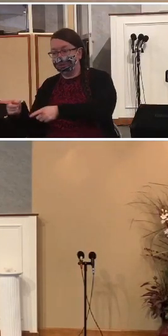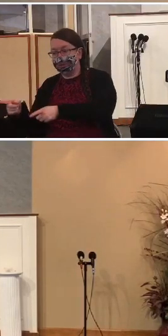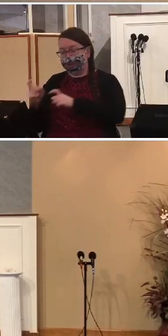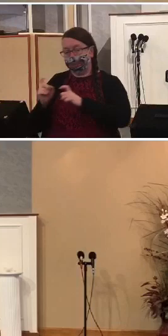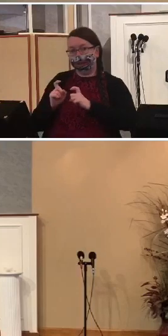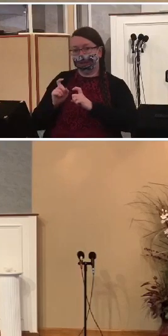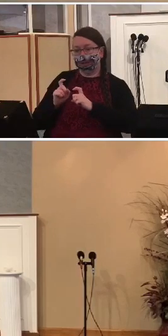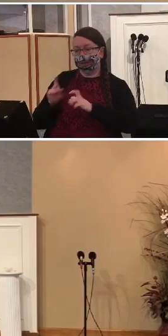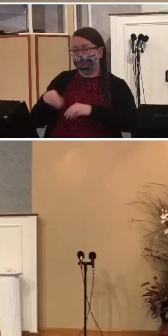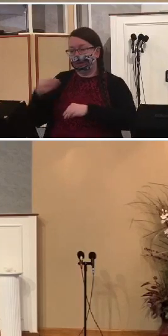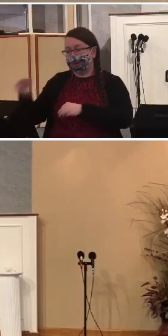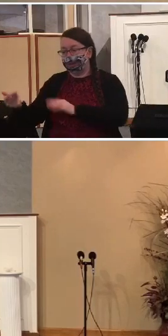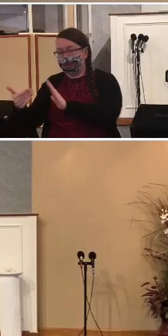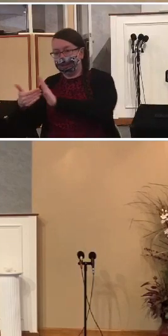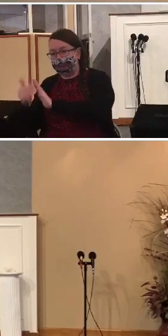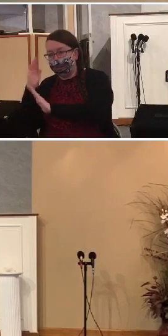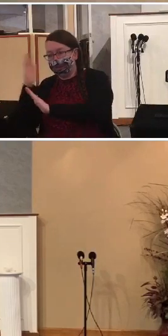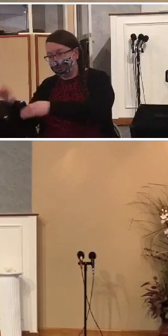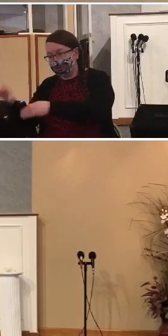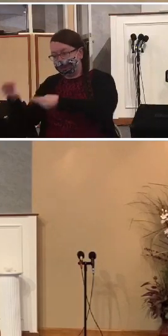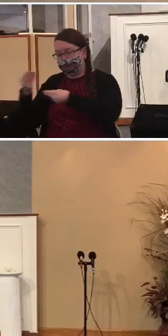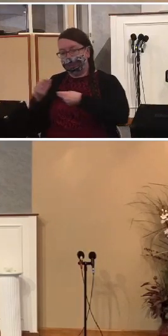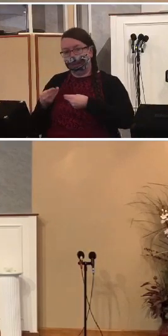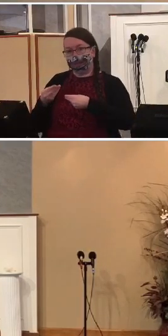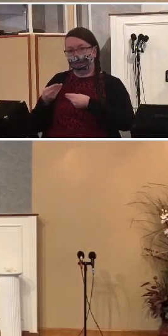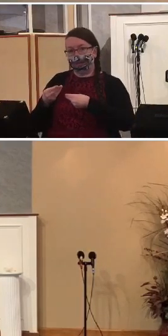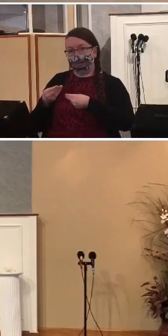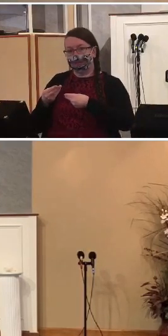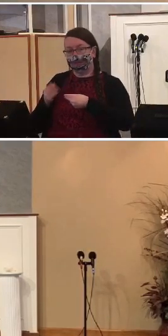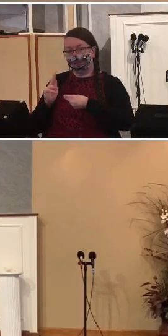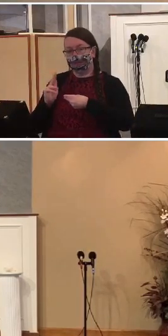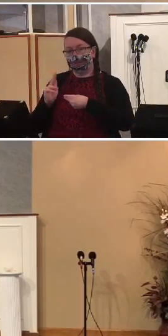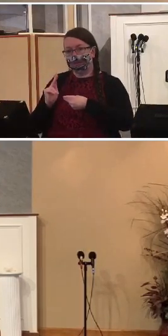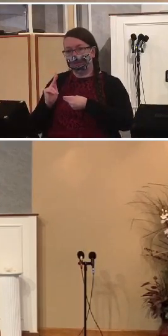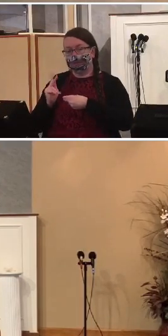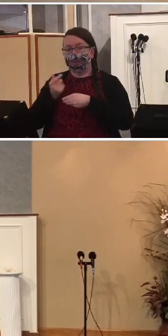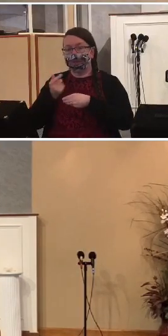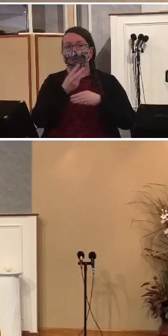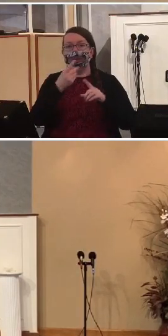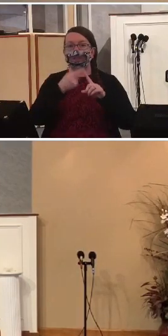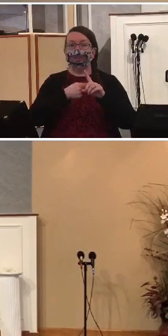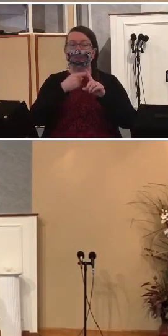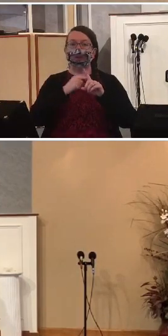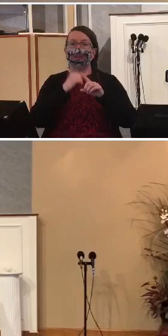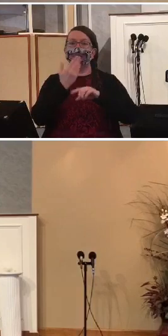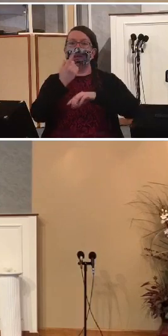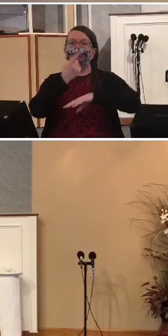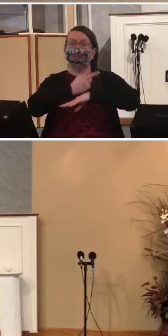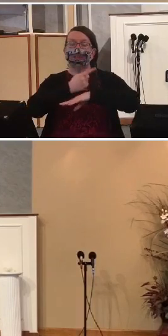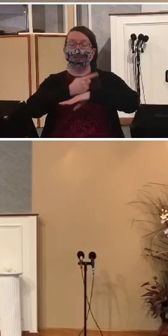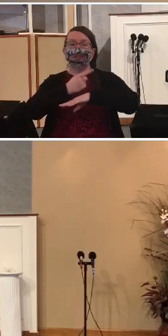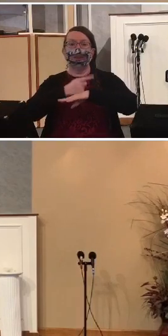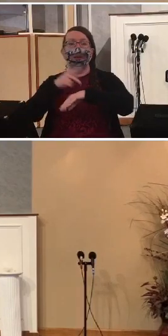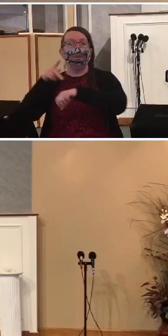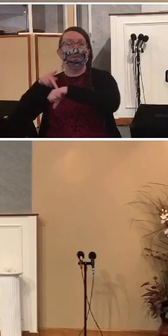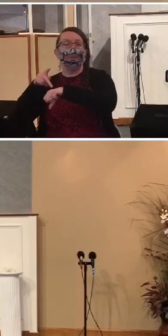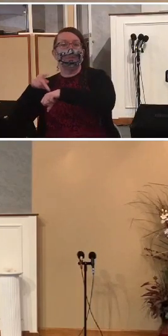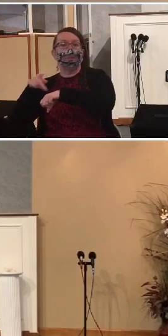Y Jesús dice, le dijo: yo la voy a poner sobre ti nuevamente, porque yo sé que tú me lo vas a dar para atrás a mí.